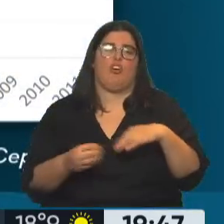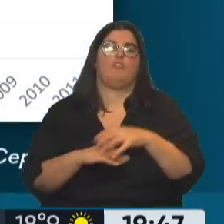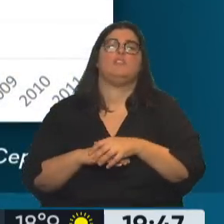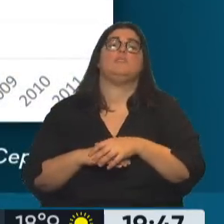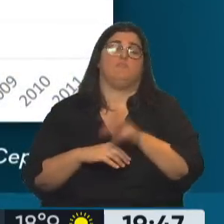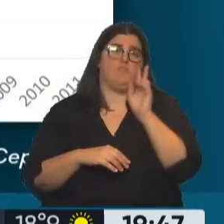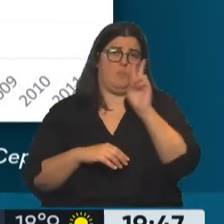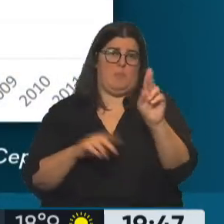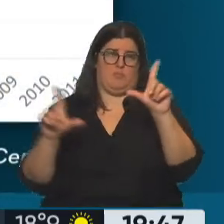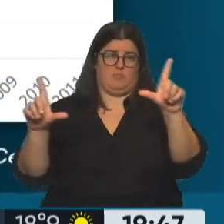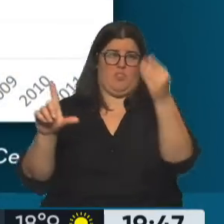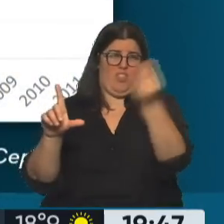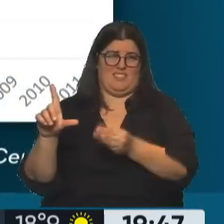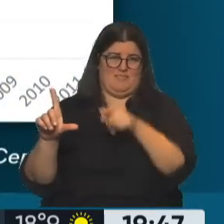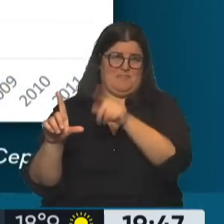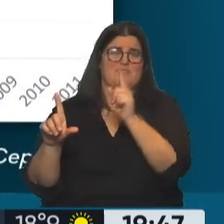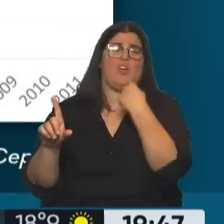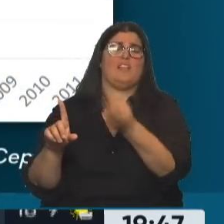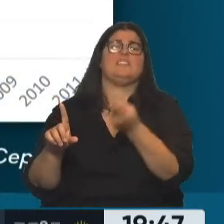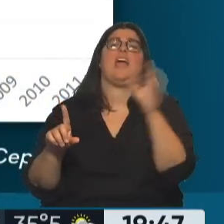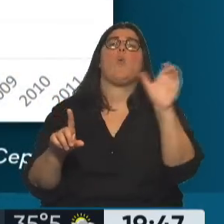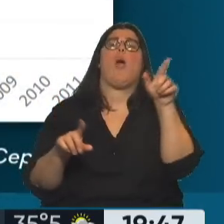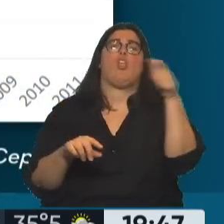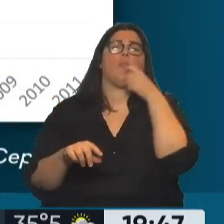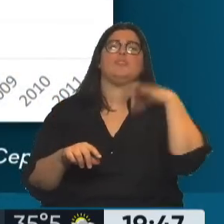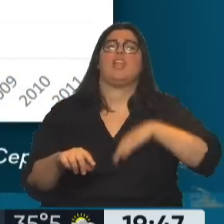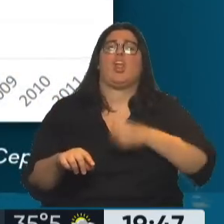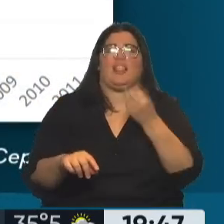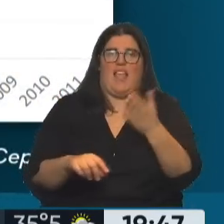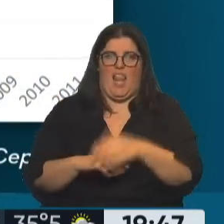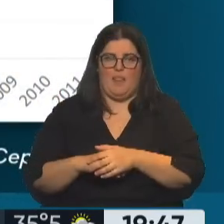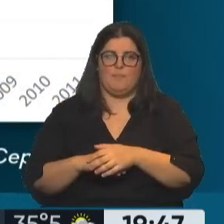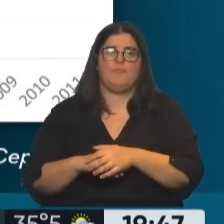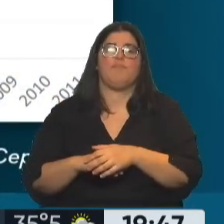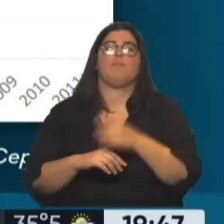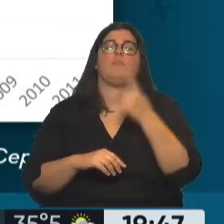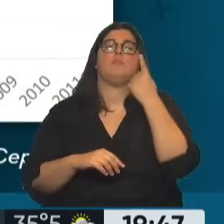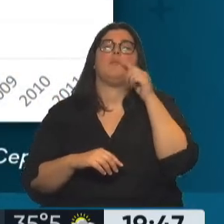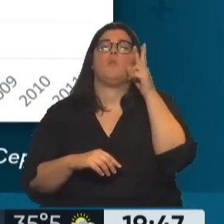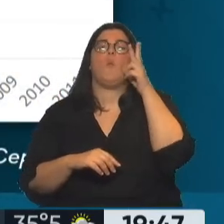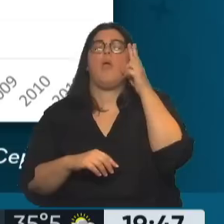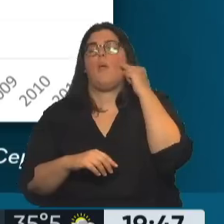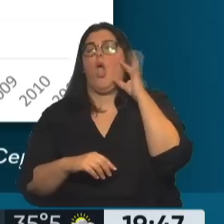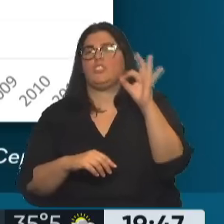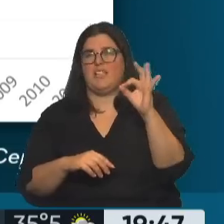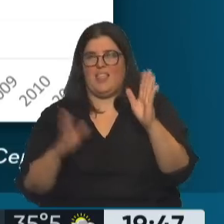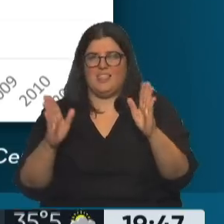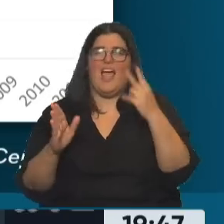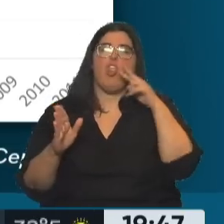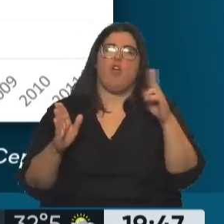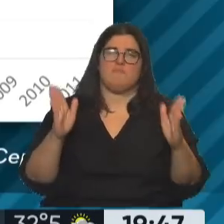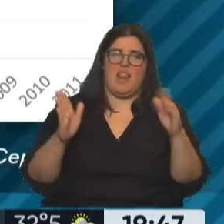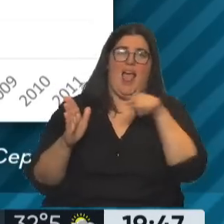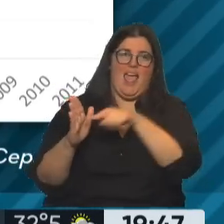con los salarios justamente? En este caso en Ecuador. Miren, entre el 80 y el 2000, que es cuando finalmente se dolariza... Digo, ahí